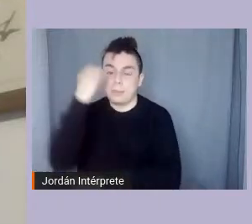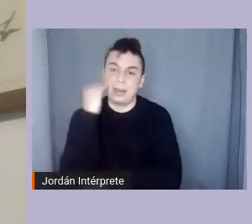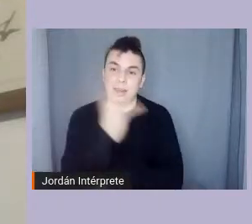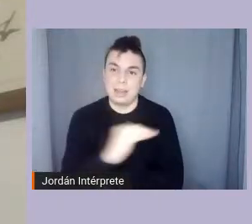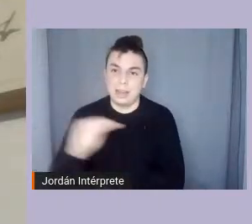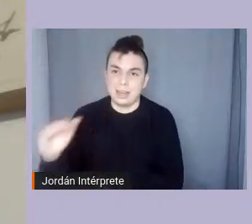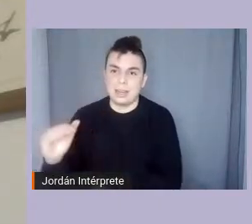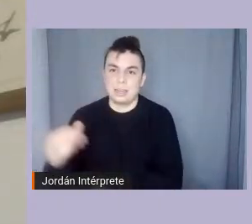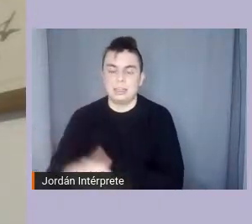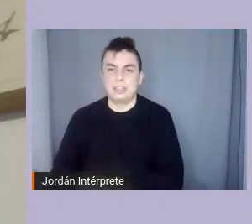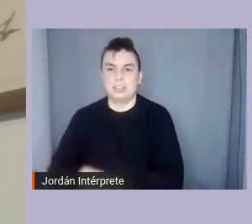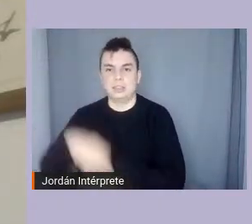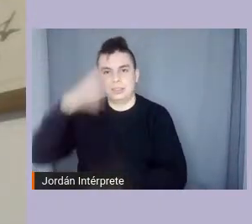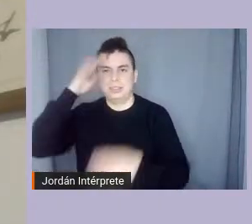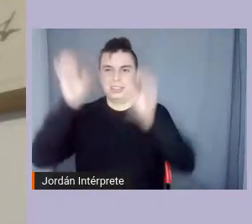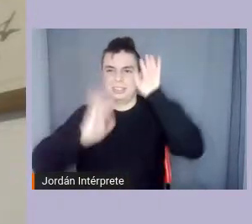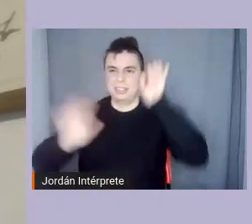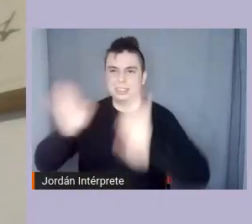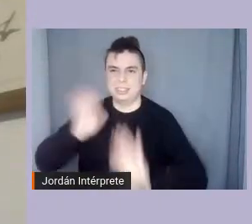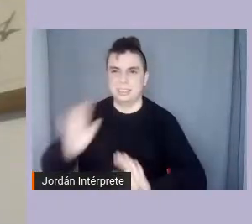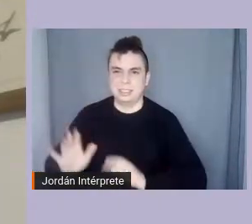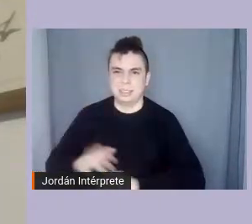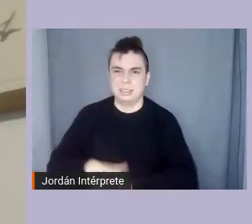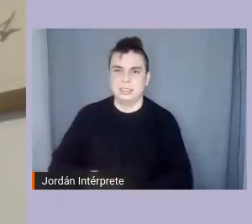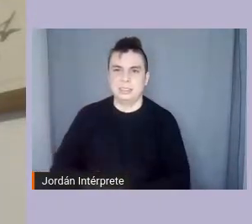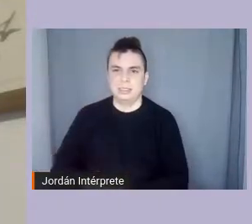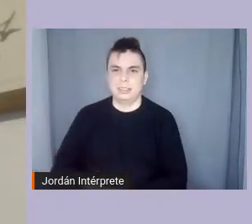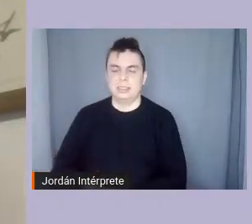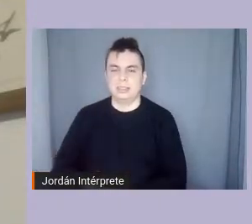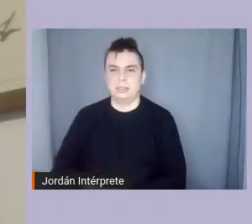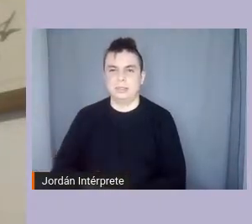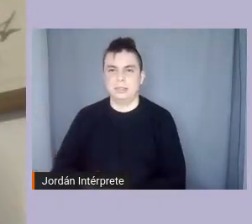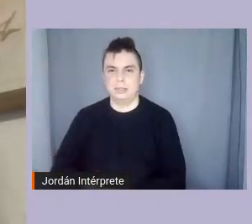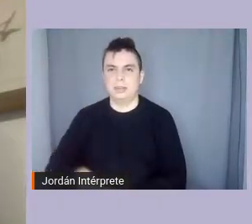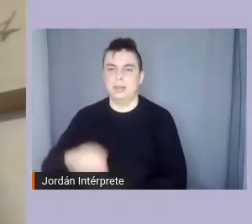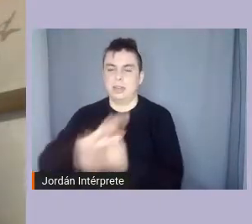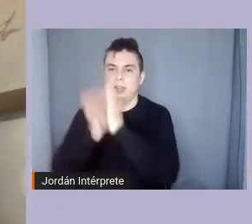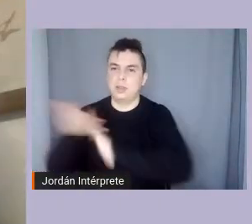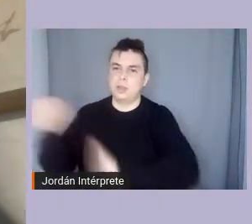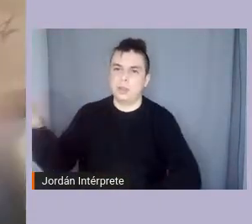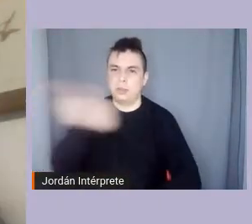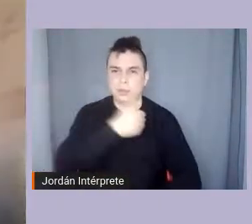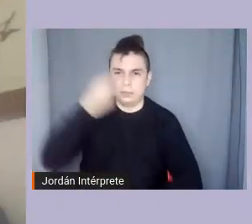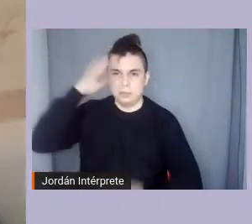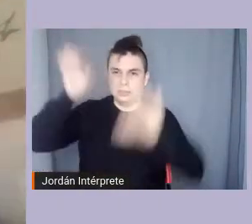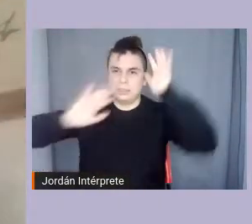Chao, Paula. A todos, así.